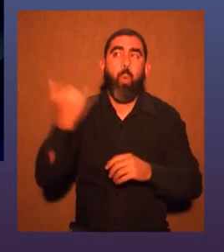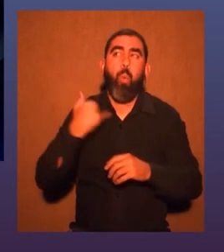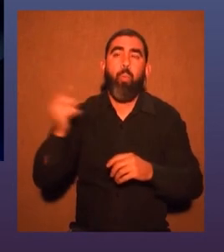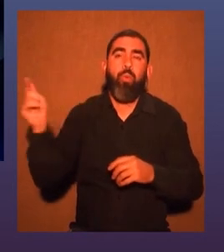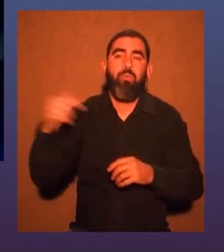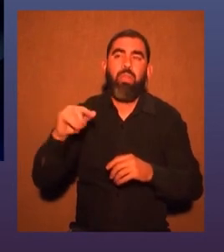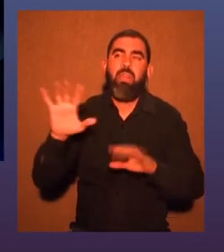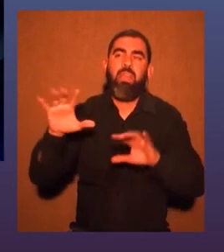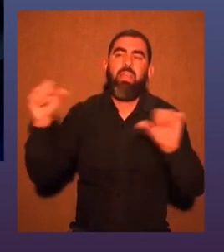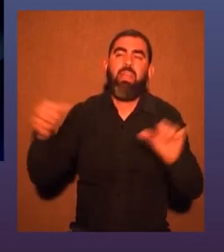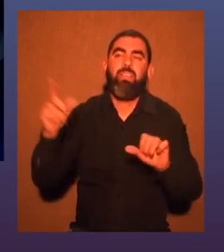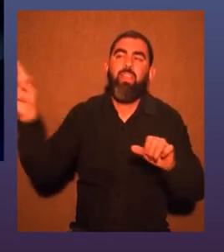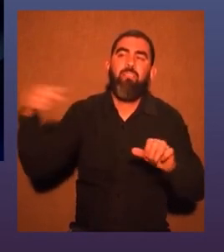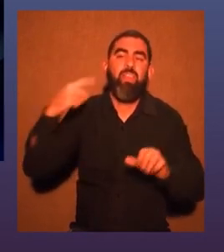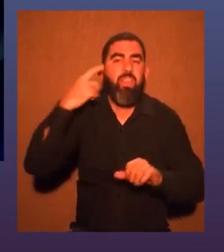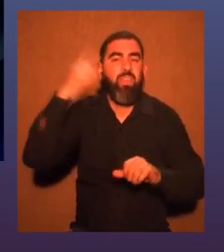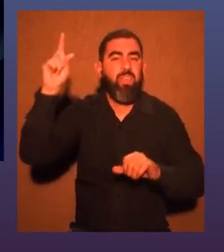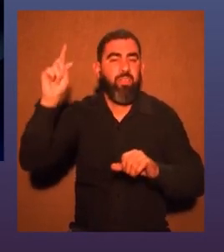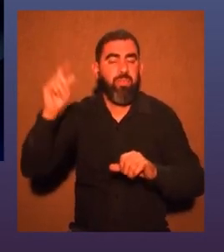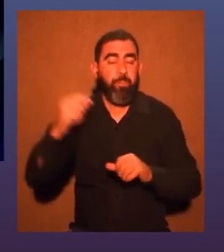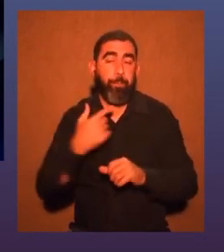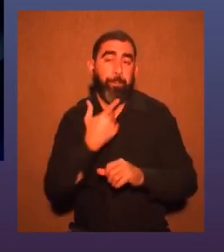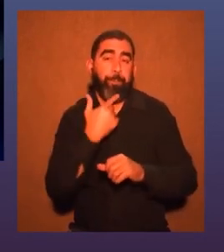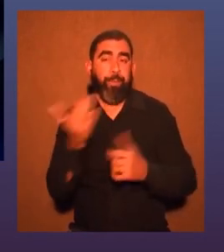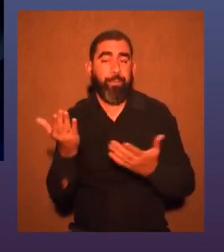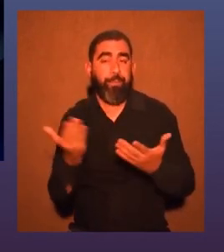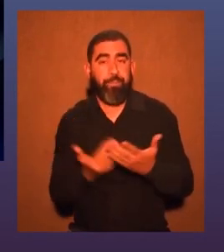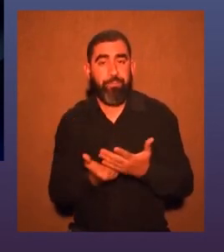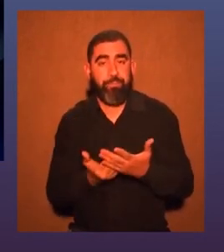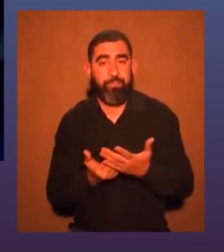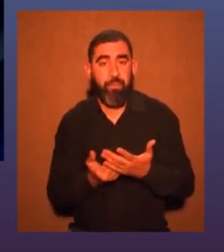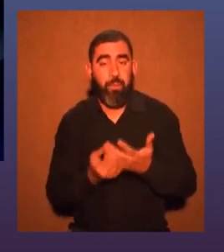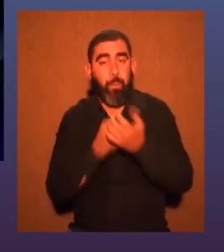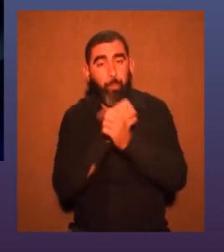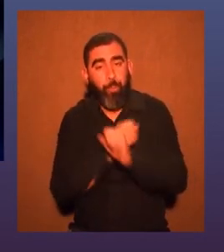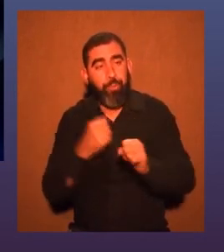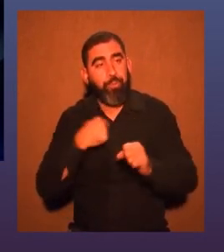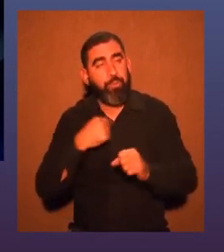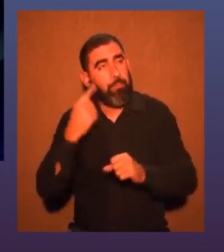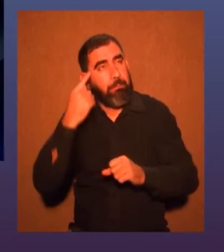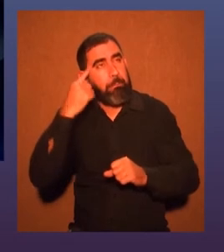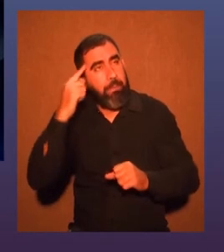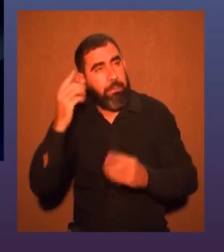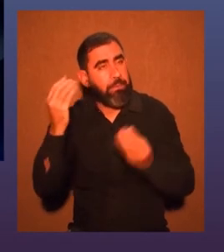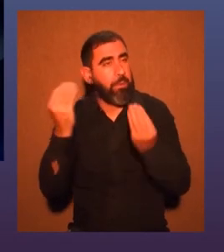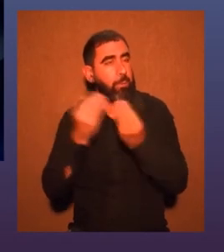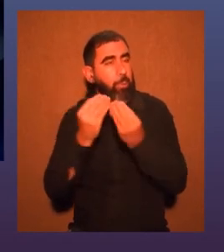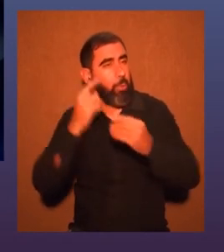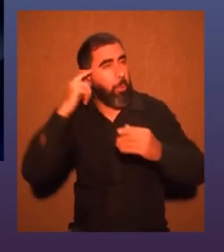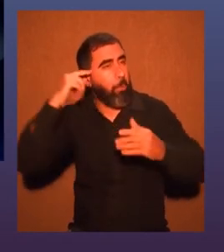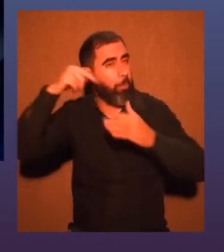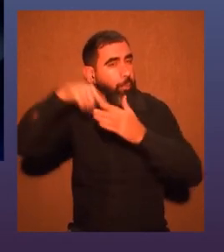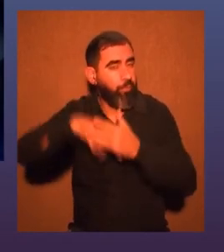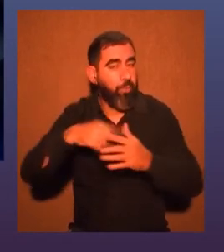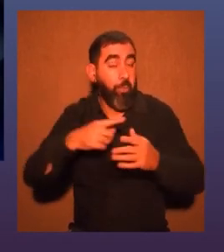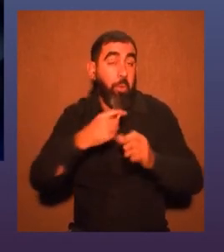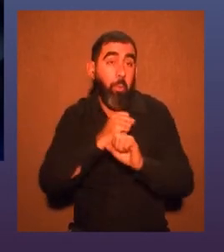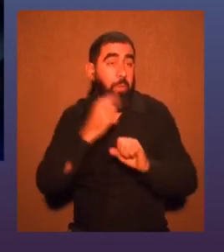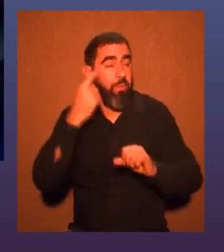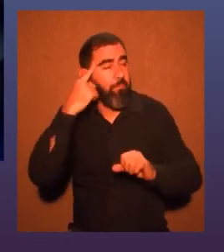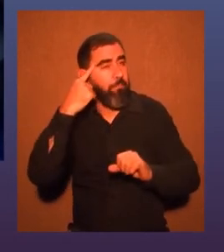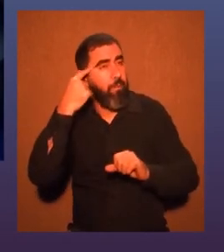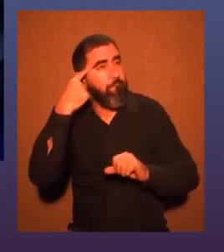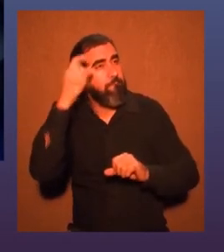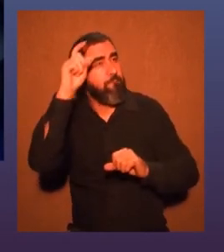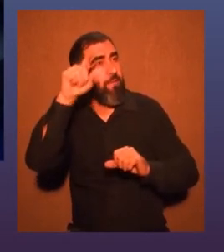los inspira? Porque de pronto uno puede intelectualizarlo demasiado, pero tal vez te inspire una